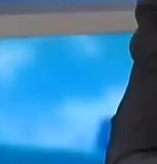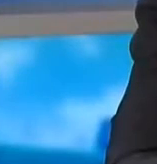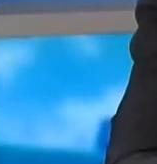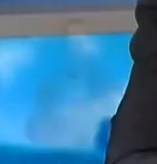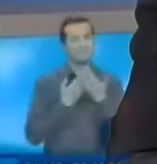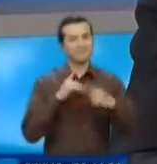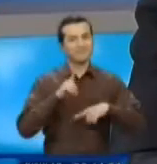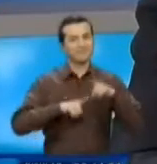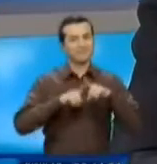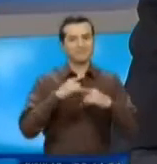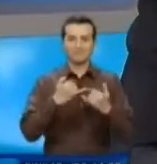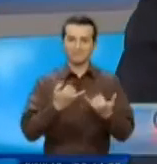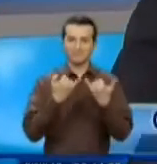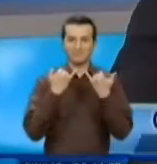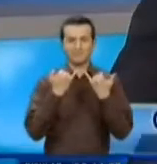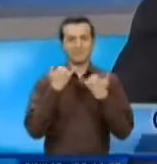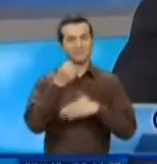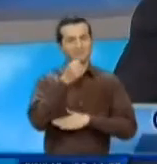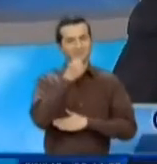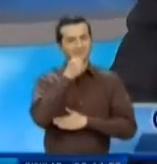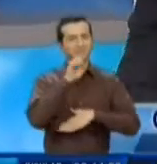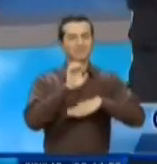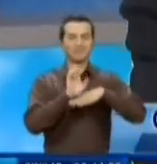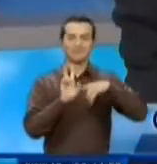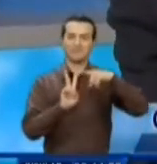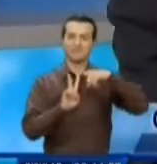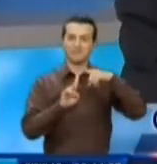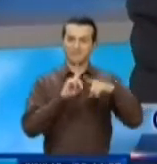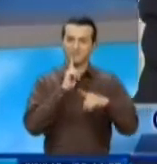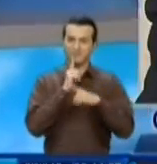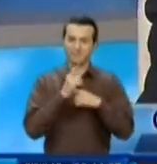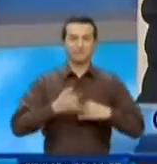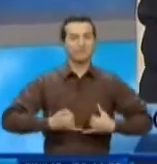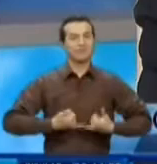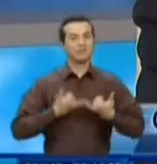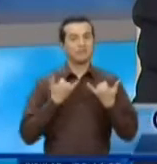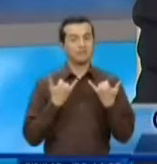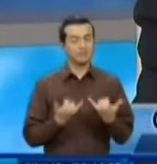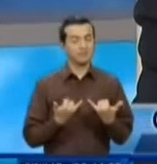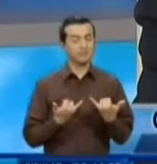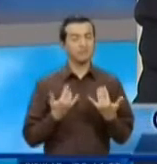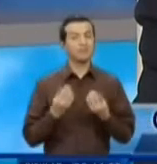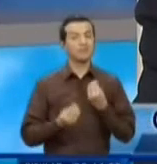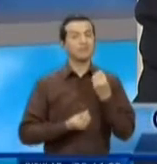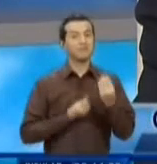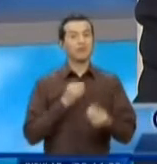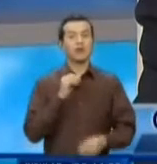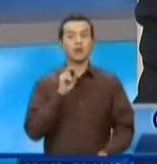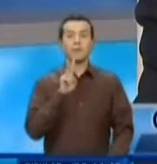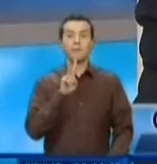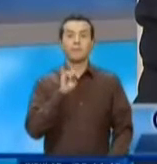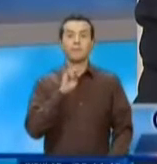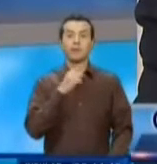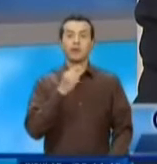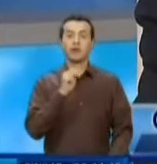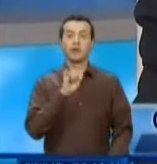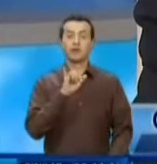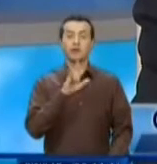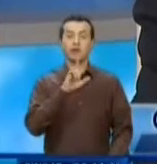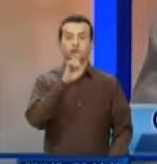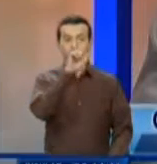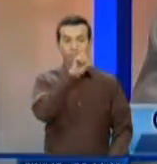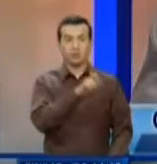Bienvenidos, amigos televidentes, a Pensamiento Crítico aquí en Ecuador TV. El día de hoy vamos a tener a Virgilio Rodríguez, historiador y